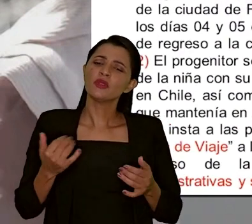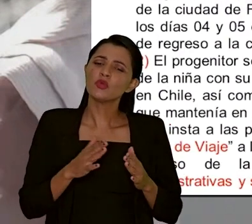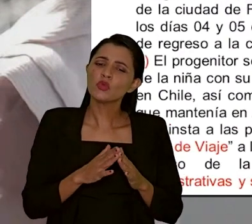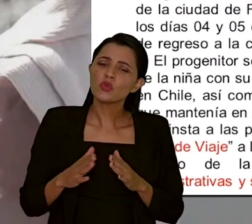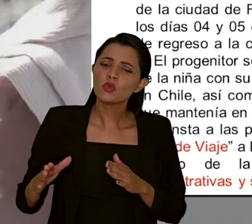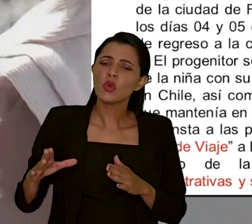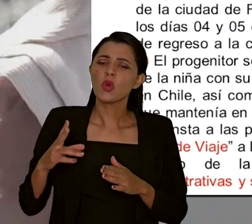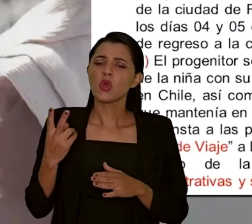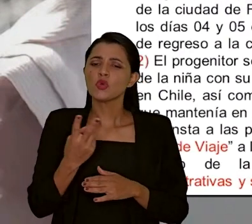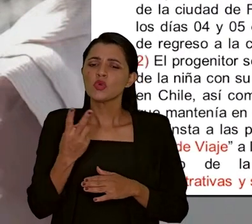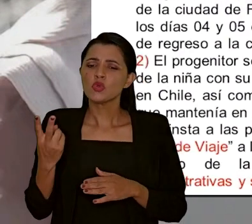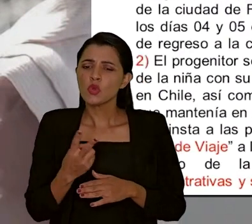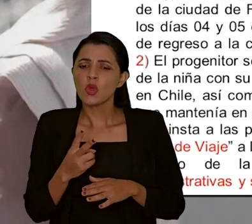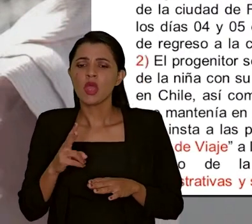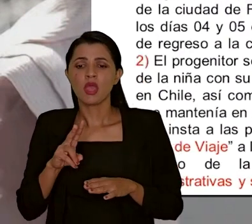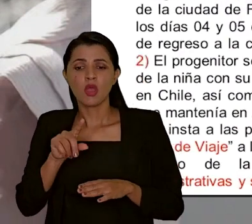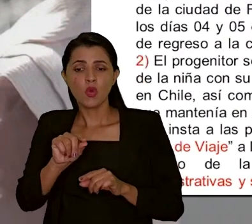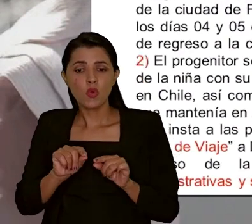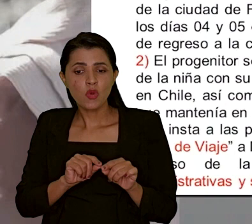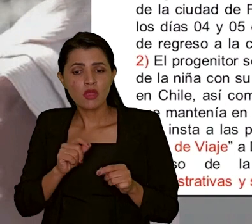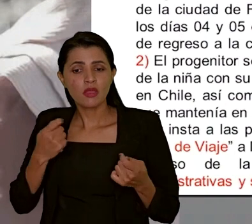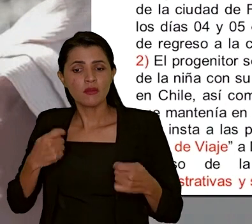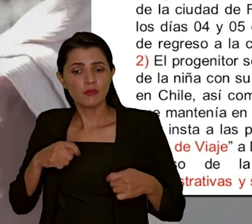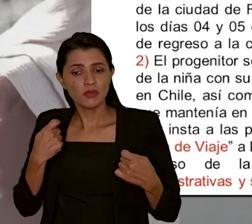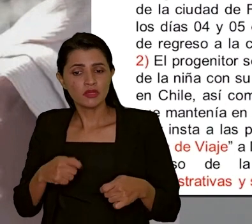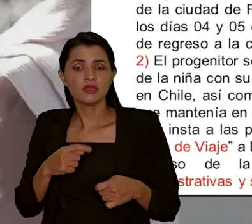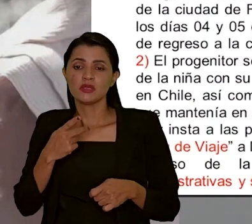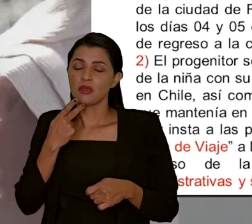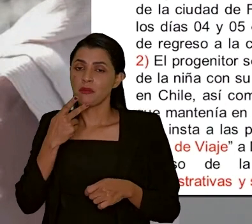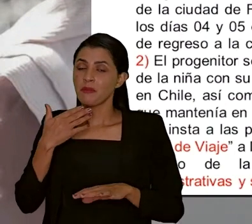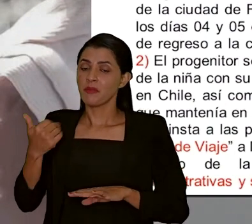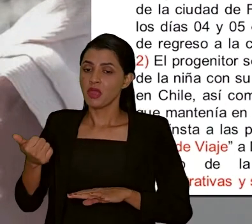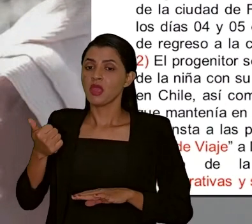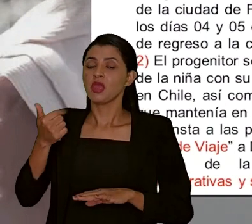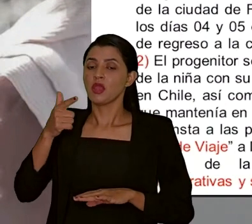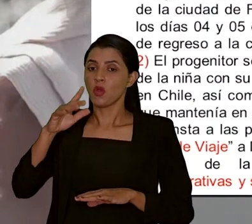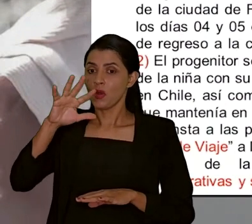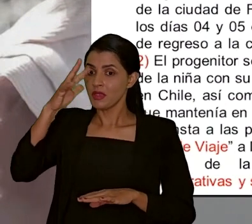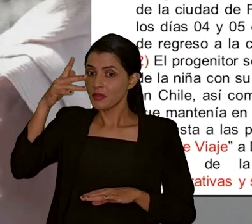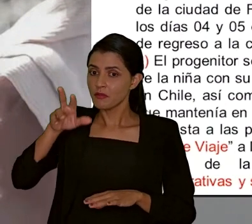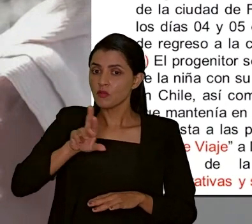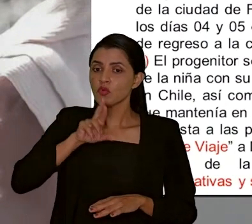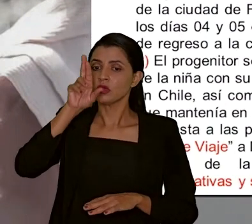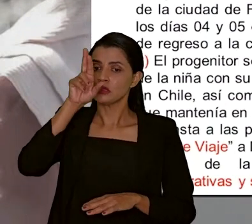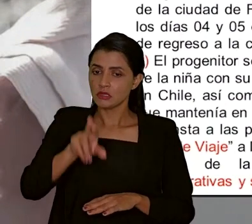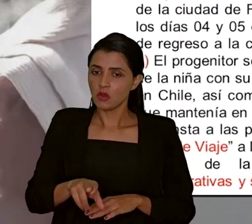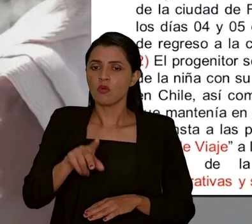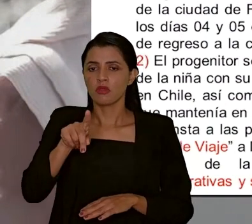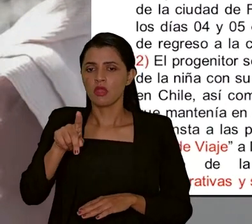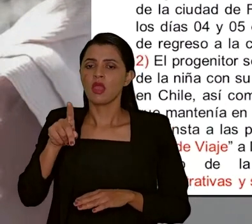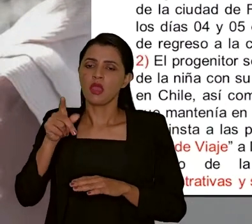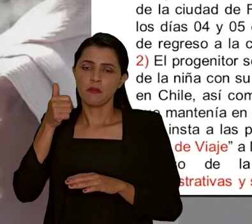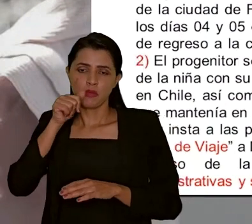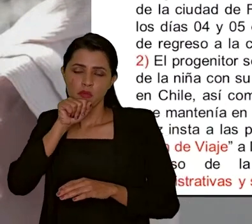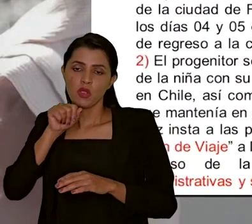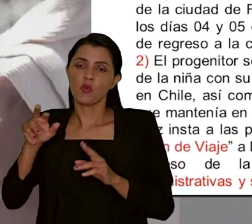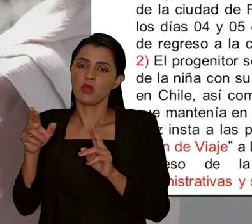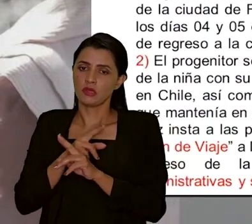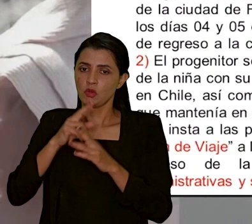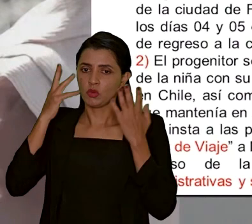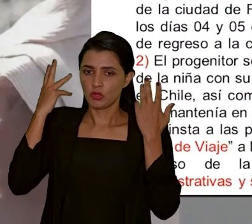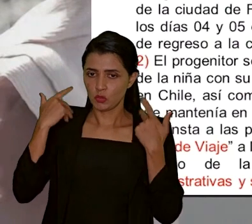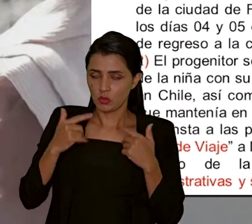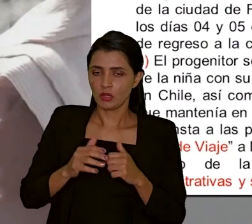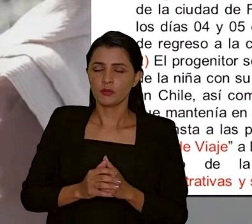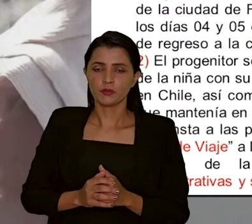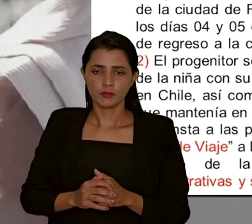mismo que él, pero en el lugar de la residencia habitual, que es el juez natural. A la audiencia virtual, las partes